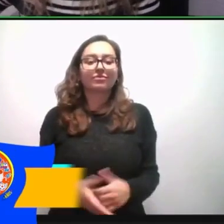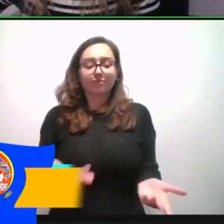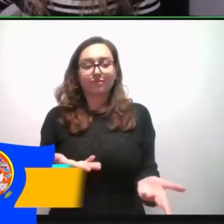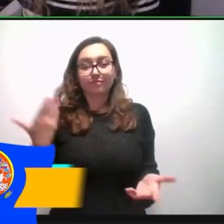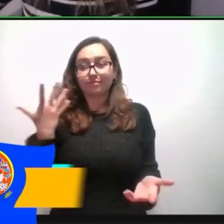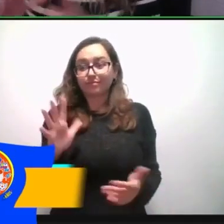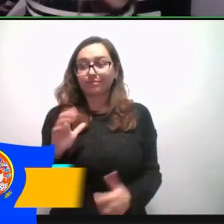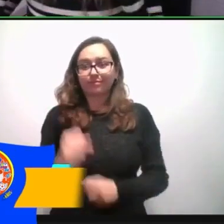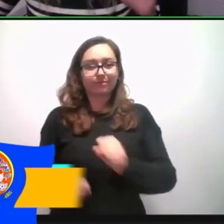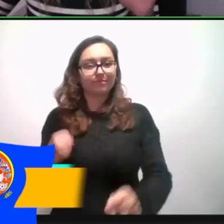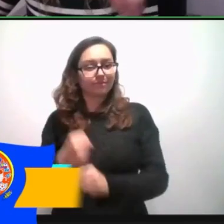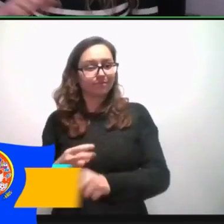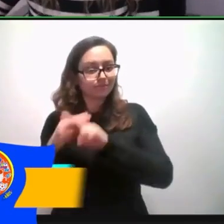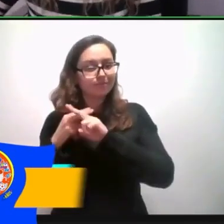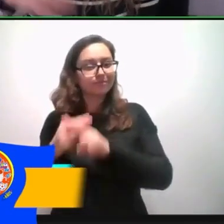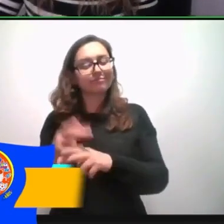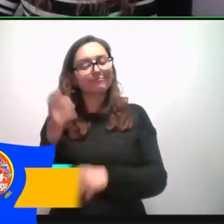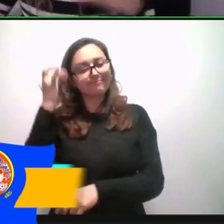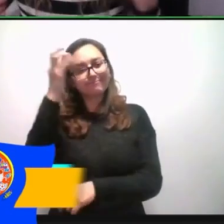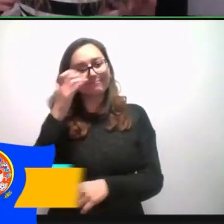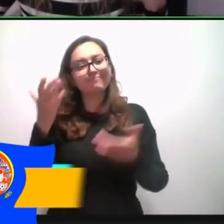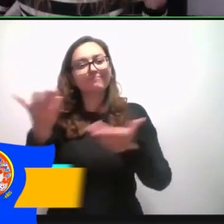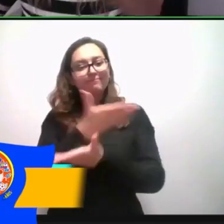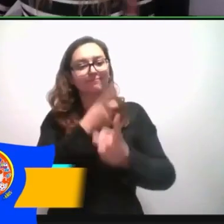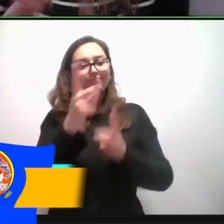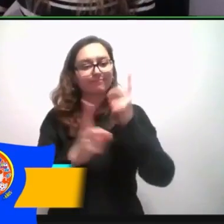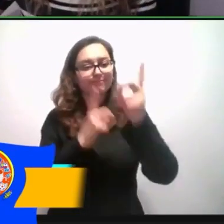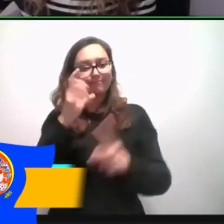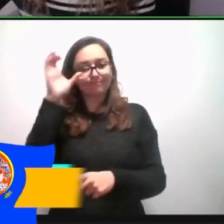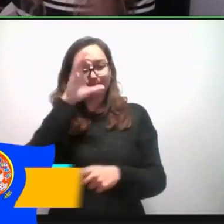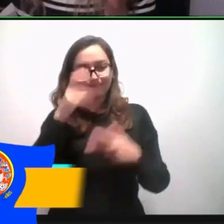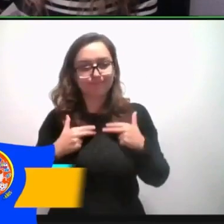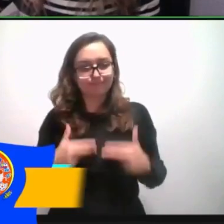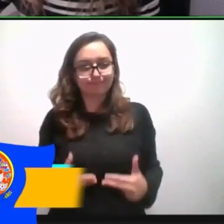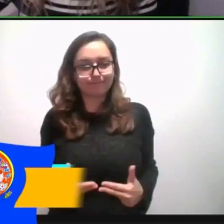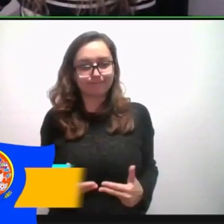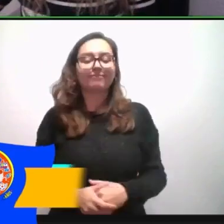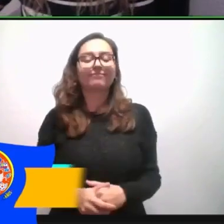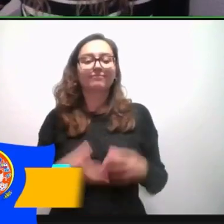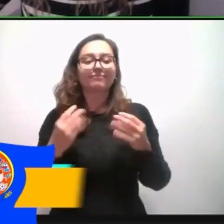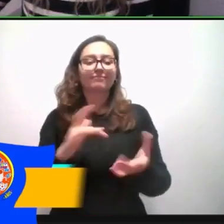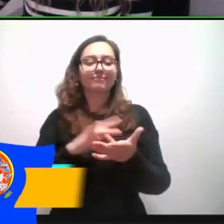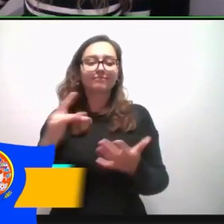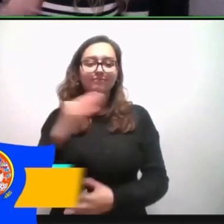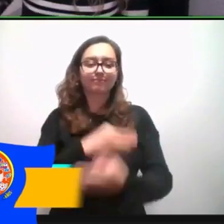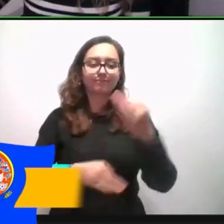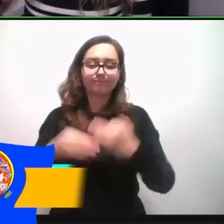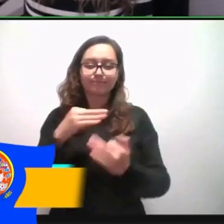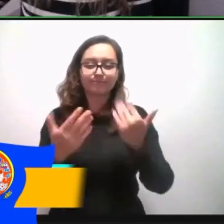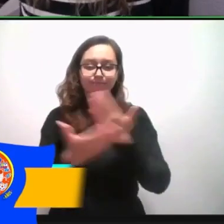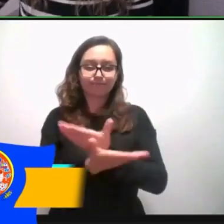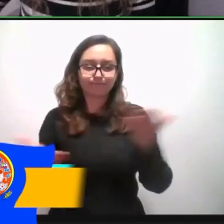que reflexionemos sobre el deporte, las ciencias, las humanidades. Muchas gracias a todas y a todos. Un saludo.